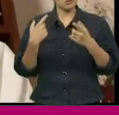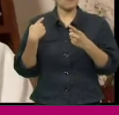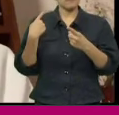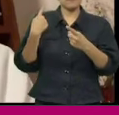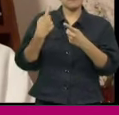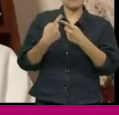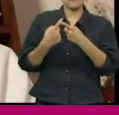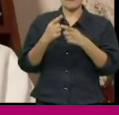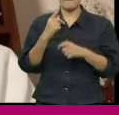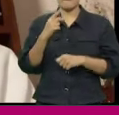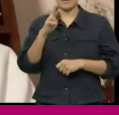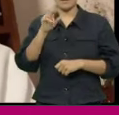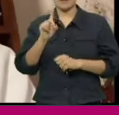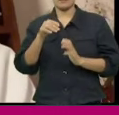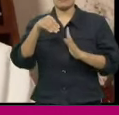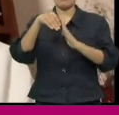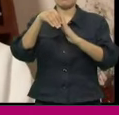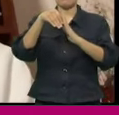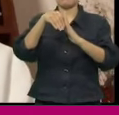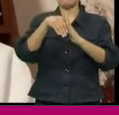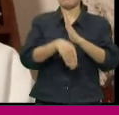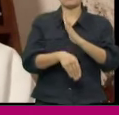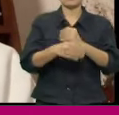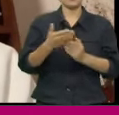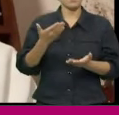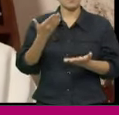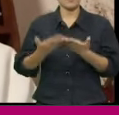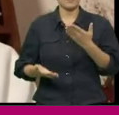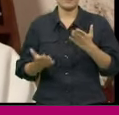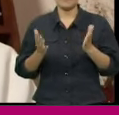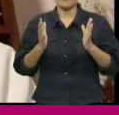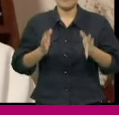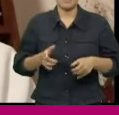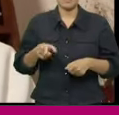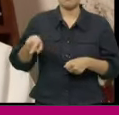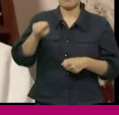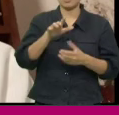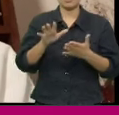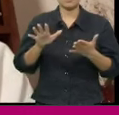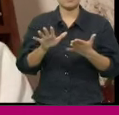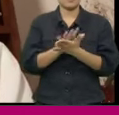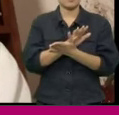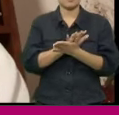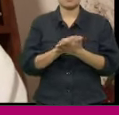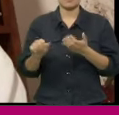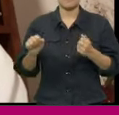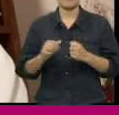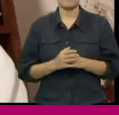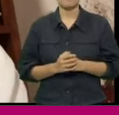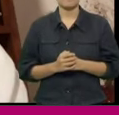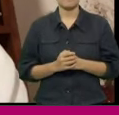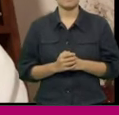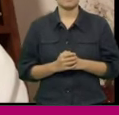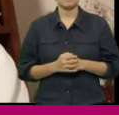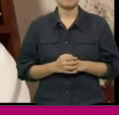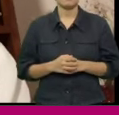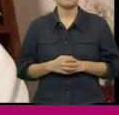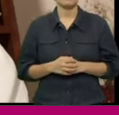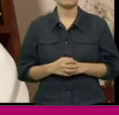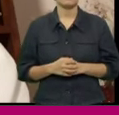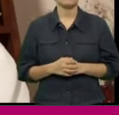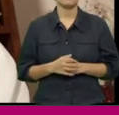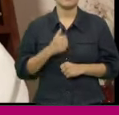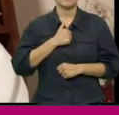declive absoluto del PRD hasta lograr hoy su destrucción y su desaparición electoralmente. Es